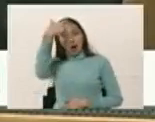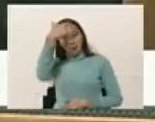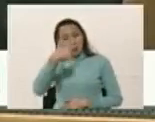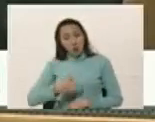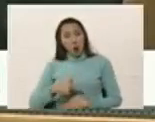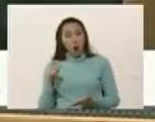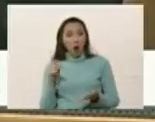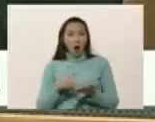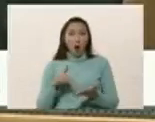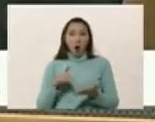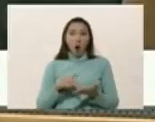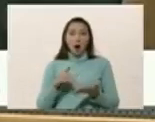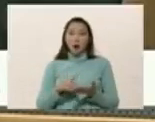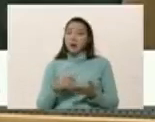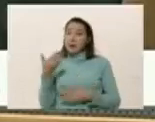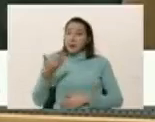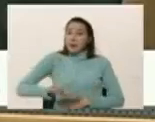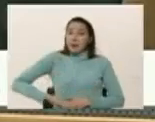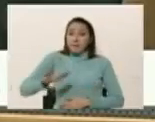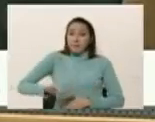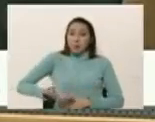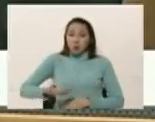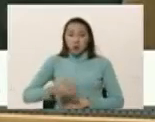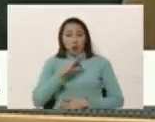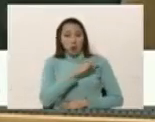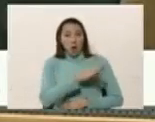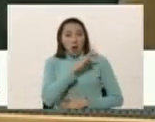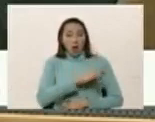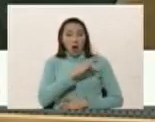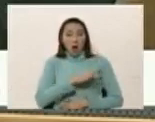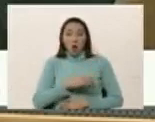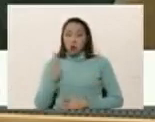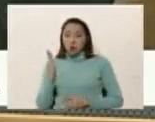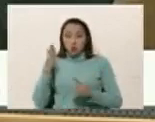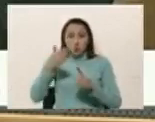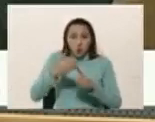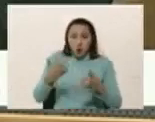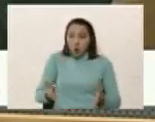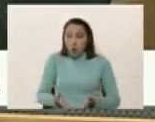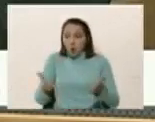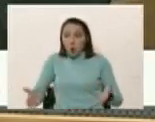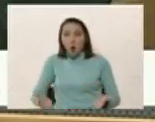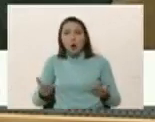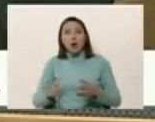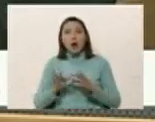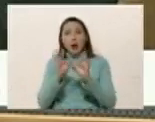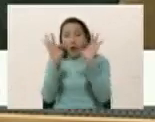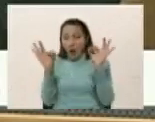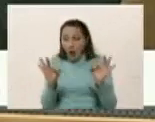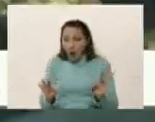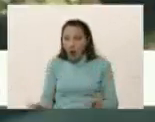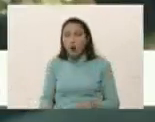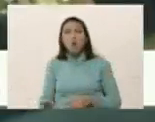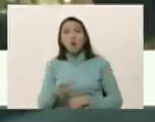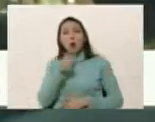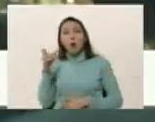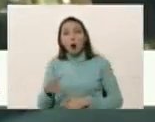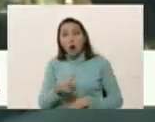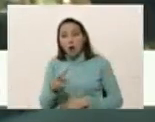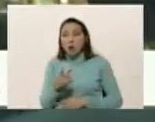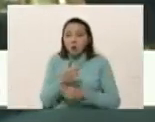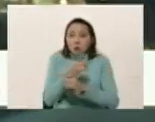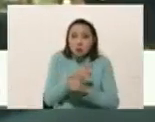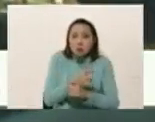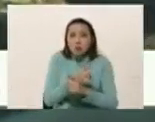participación protagónica en la sociedad a los fines de superar las formas expresivas sexistas